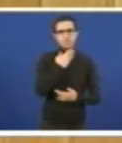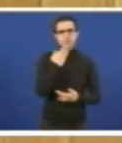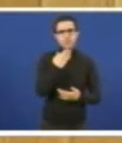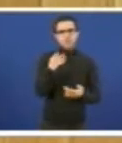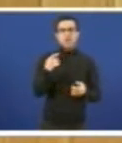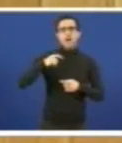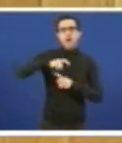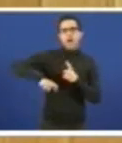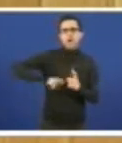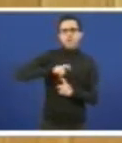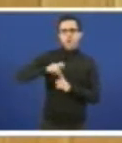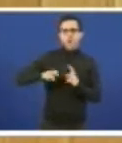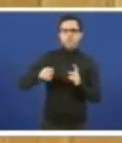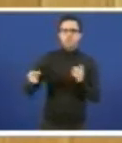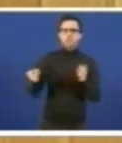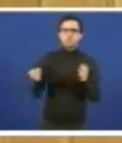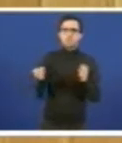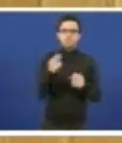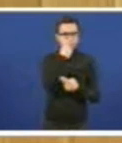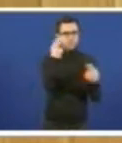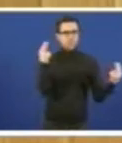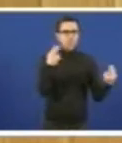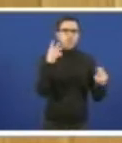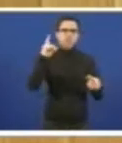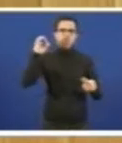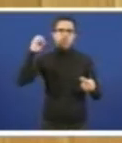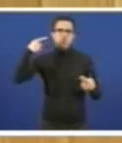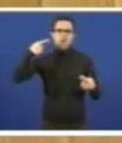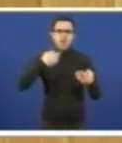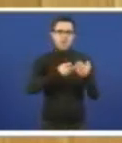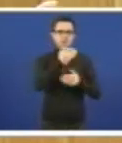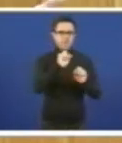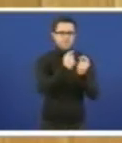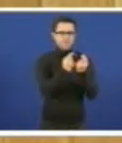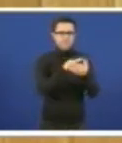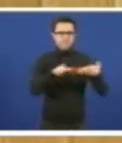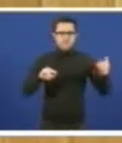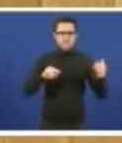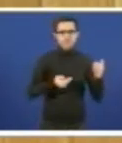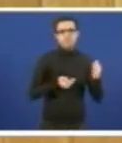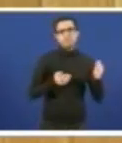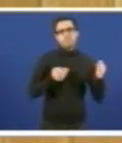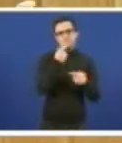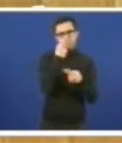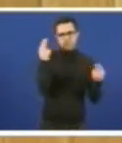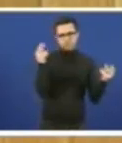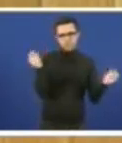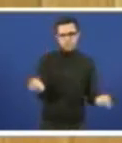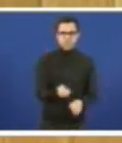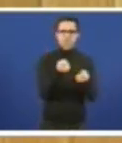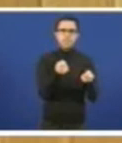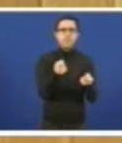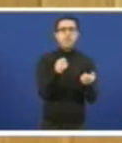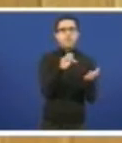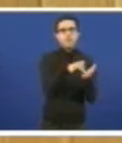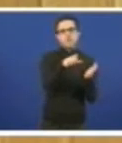tras ano no DOGA e nel conmemóranse diferentes datas, que eu creo que de interese